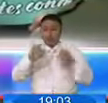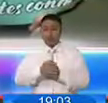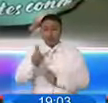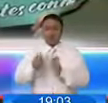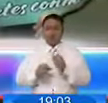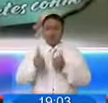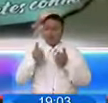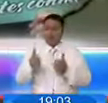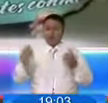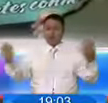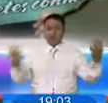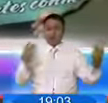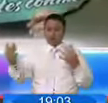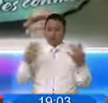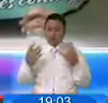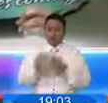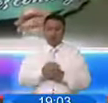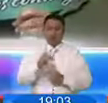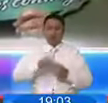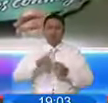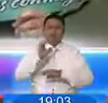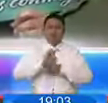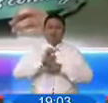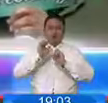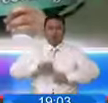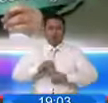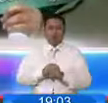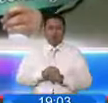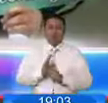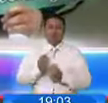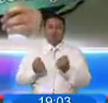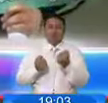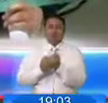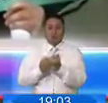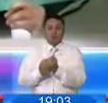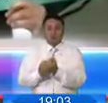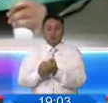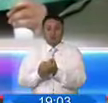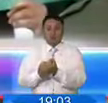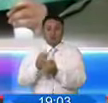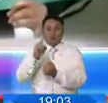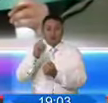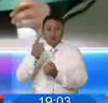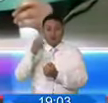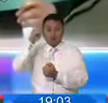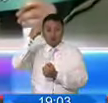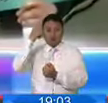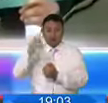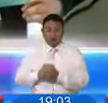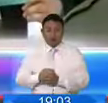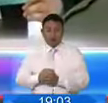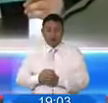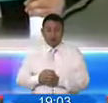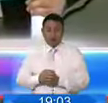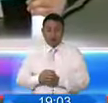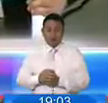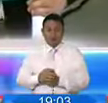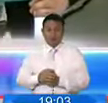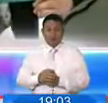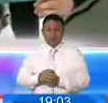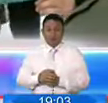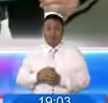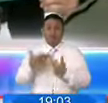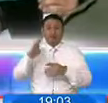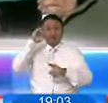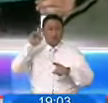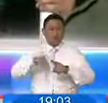del pueblo de quito del pueblo del ecuador en respuesta a no solo un desgobierno no sólo las negligencias no sólo